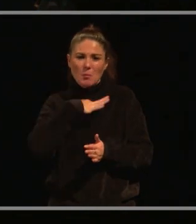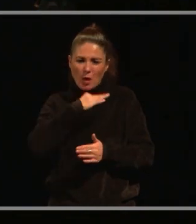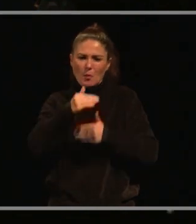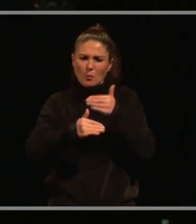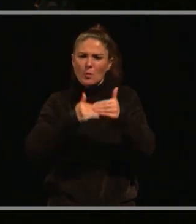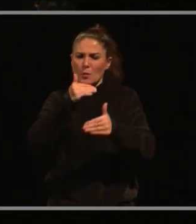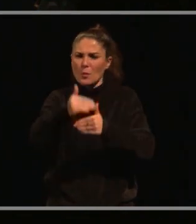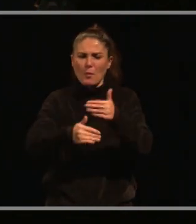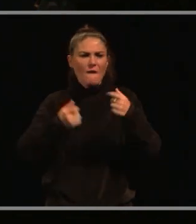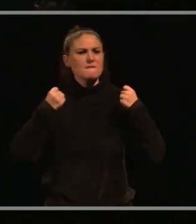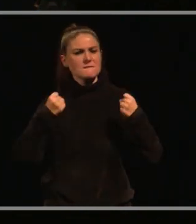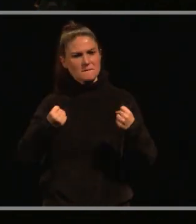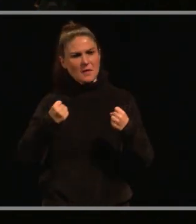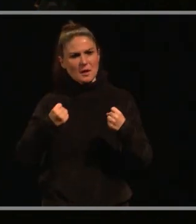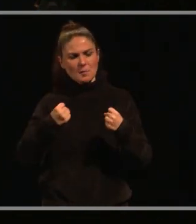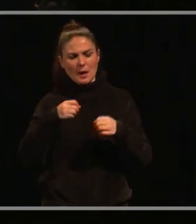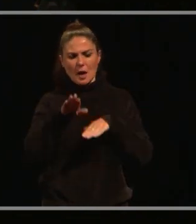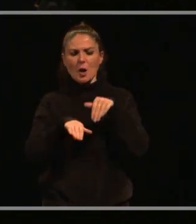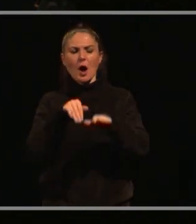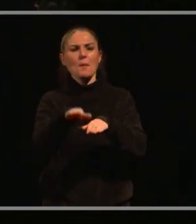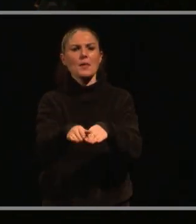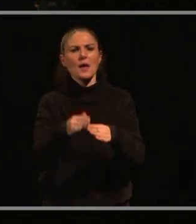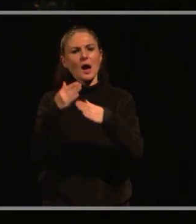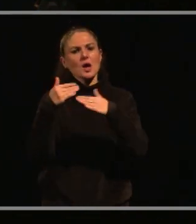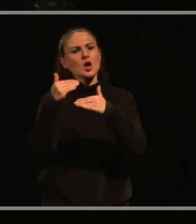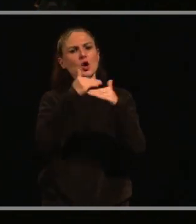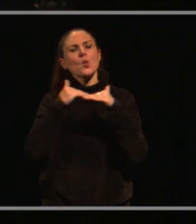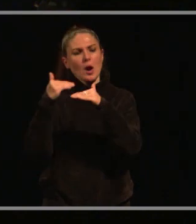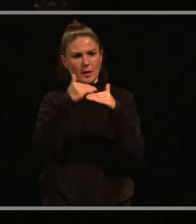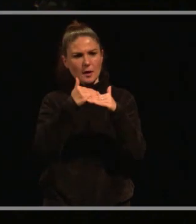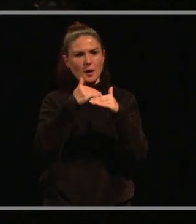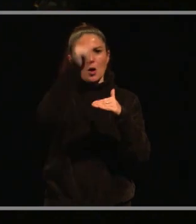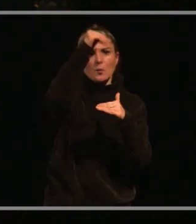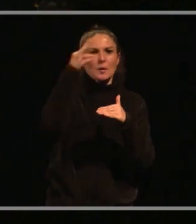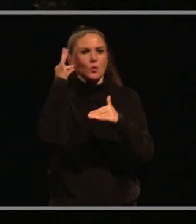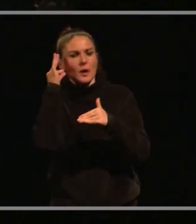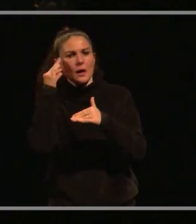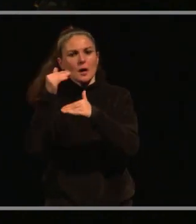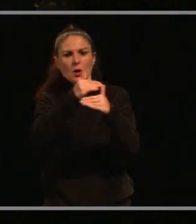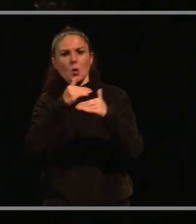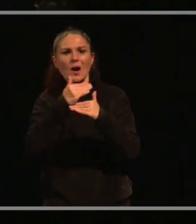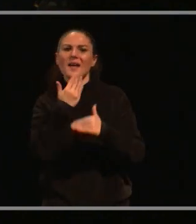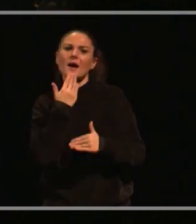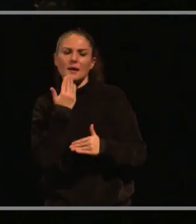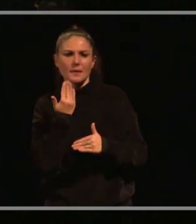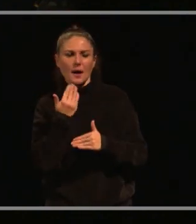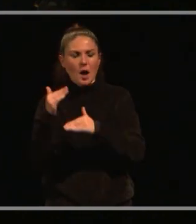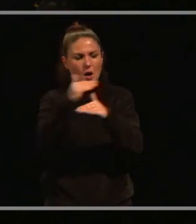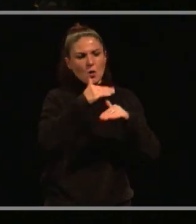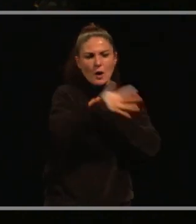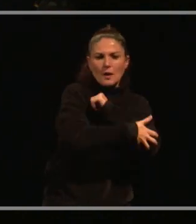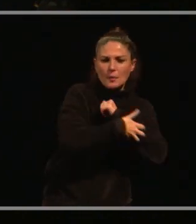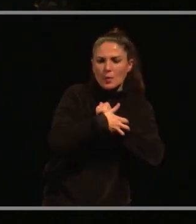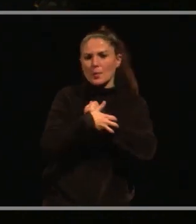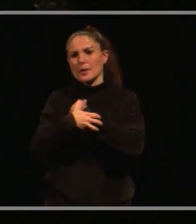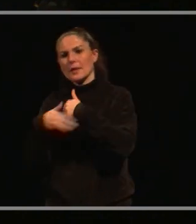decidida en la igualdad entre los sexos, en la igualdad entre generaciones, en la igualdad entre aquellos que viven en la pobreza y